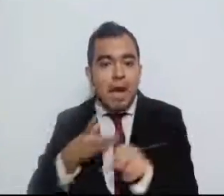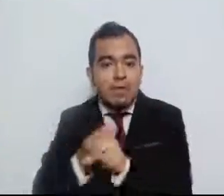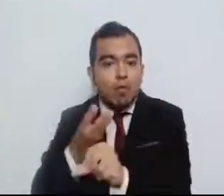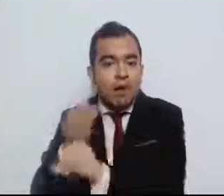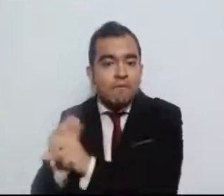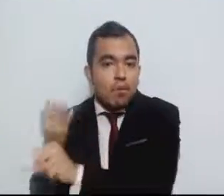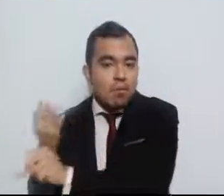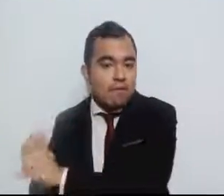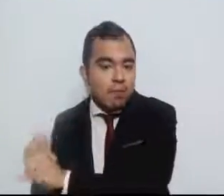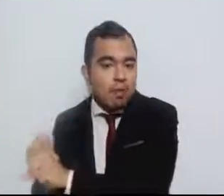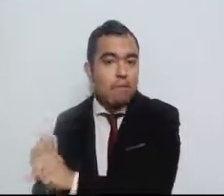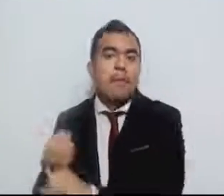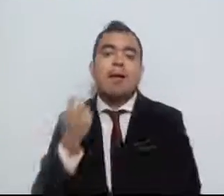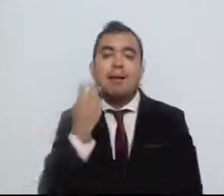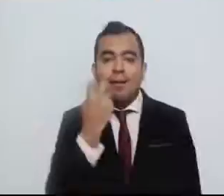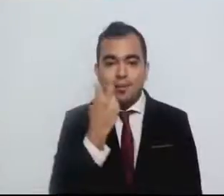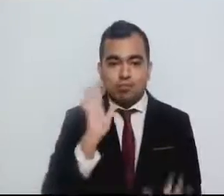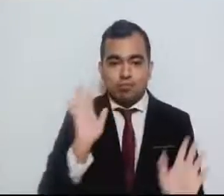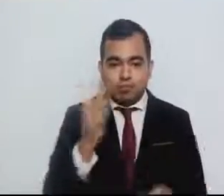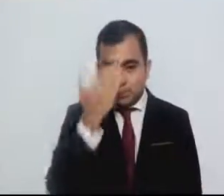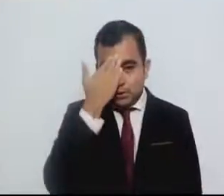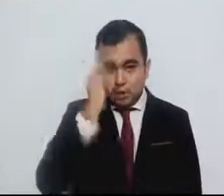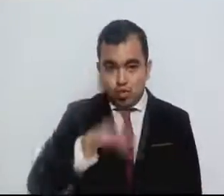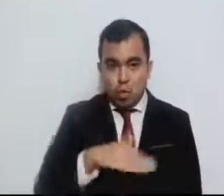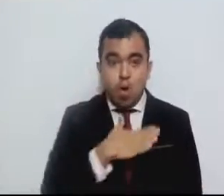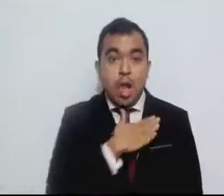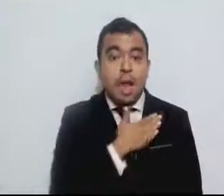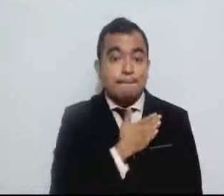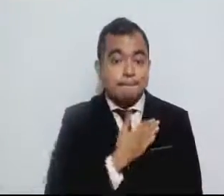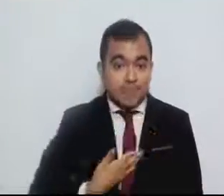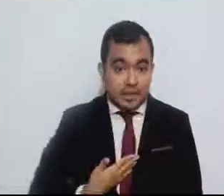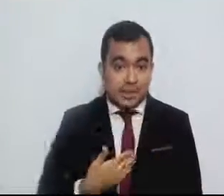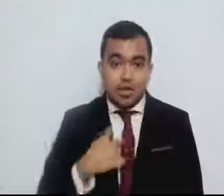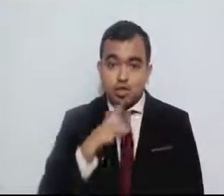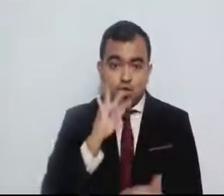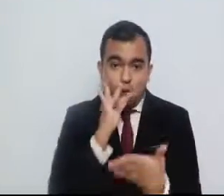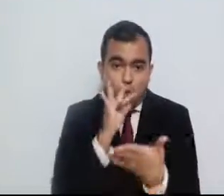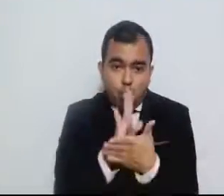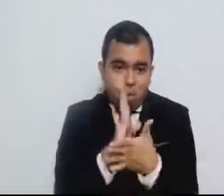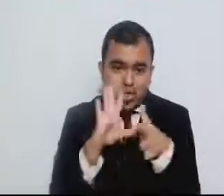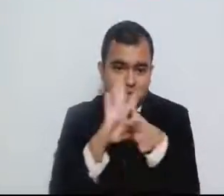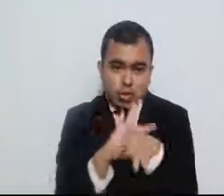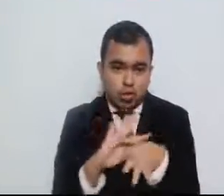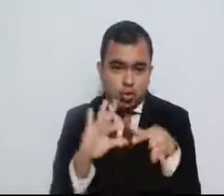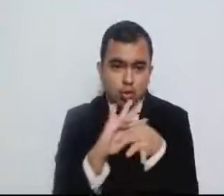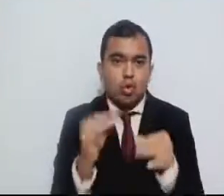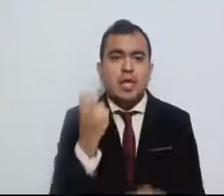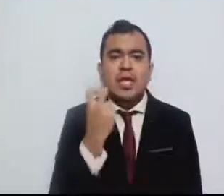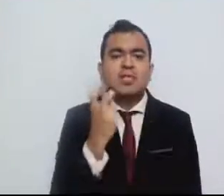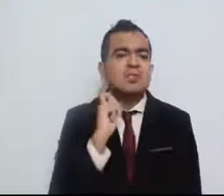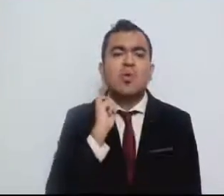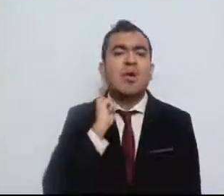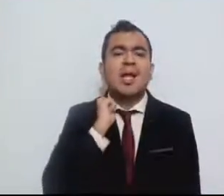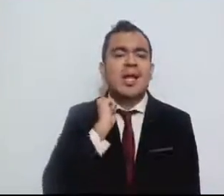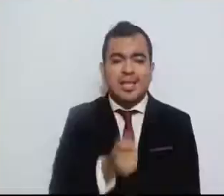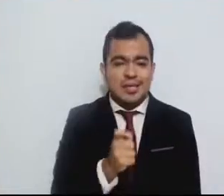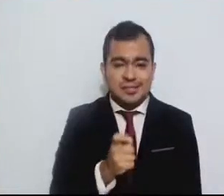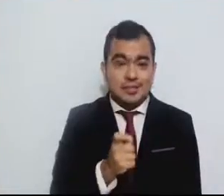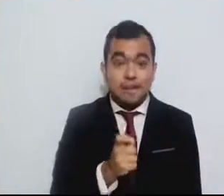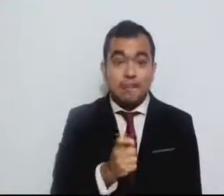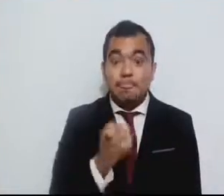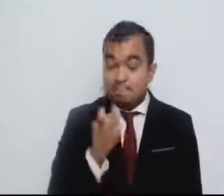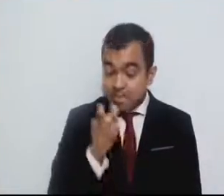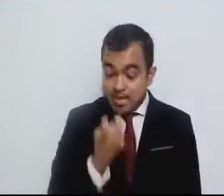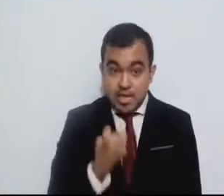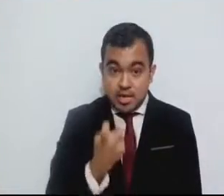señora presidenta, yo lo único que hacemos justamente es que esto